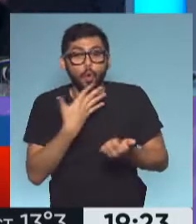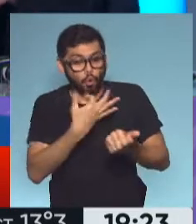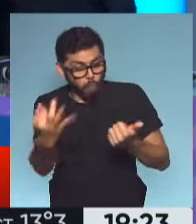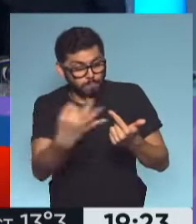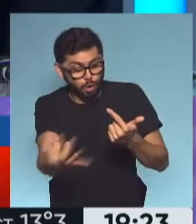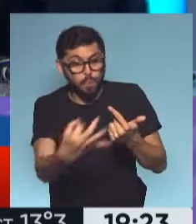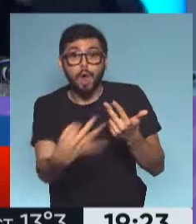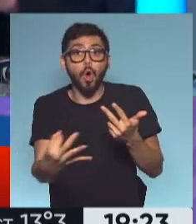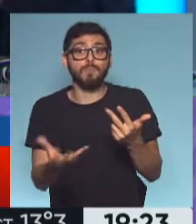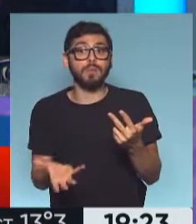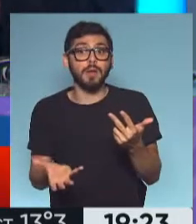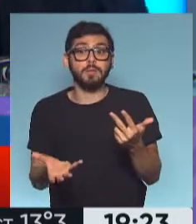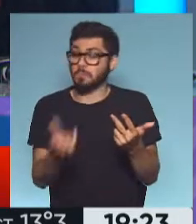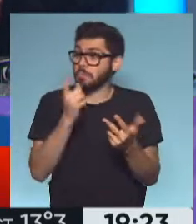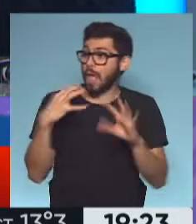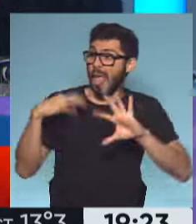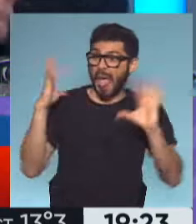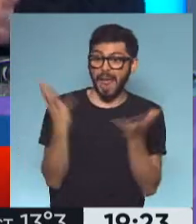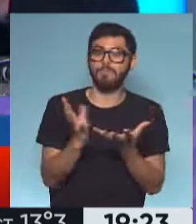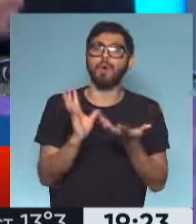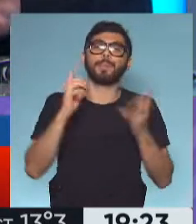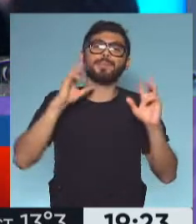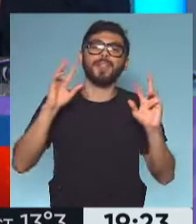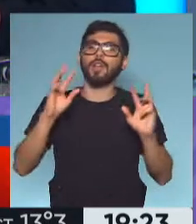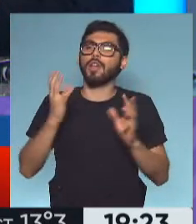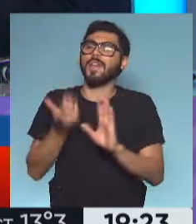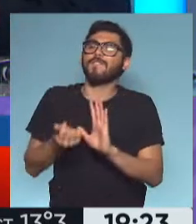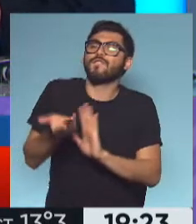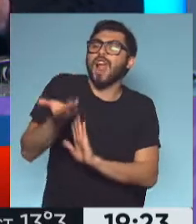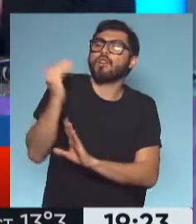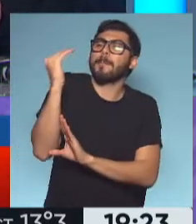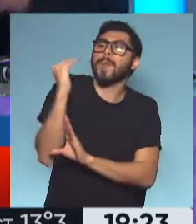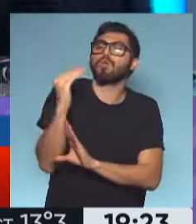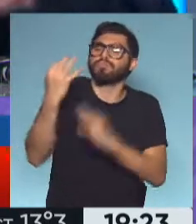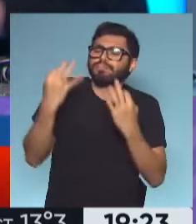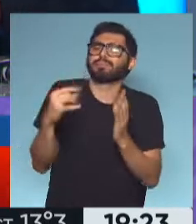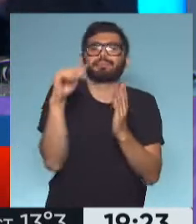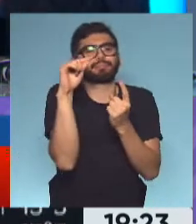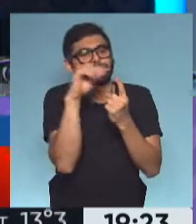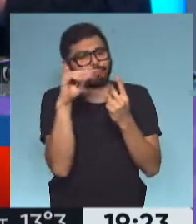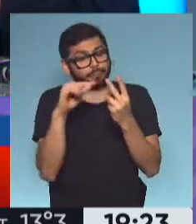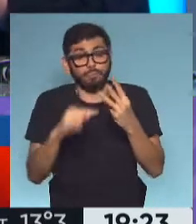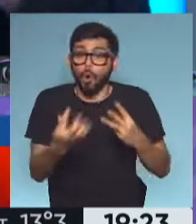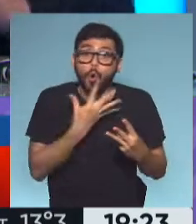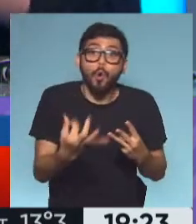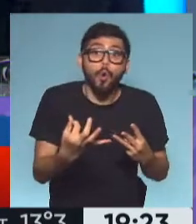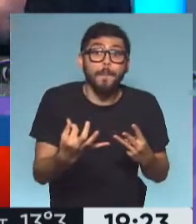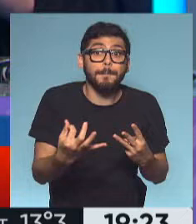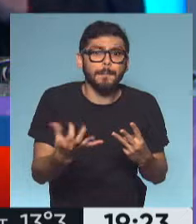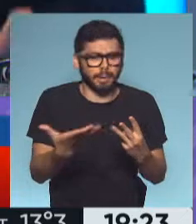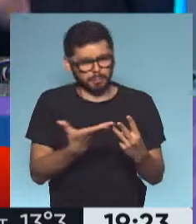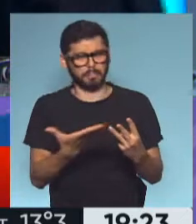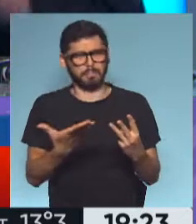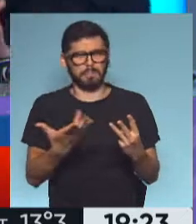están cumpliendo y a nivel general se cree que es más o menos lo que hay que tener en cuenta, los ingredientes que hay que tener en cuenta para comenzar a bajar un poco la inflación. ¿Por